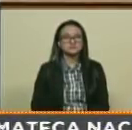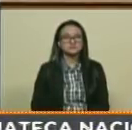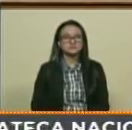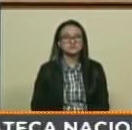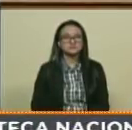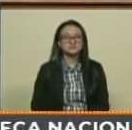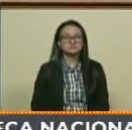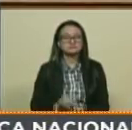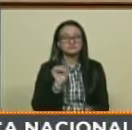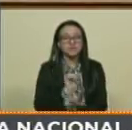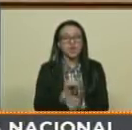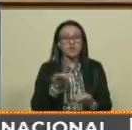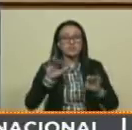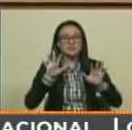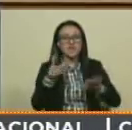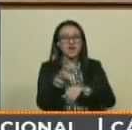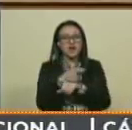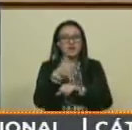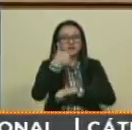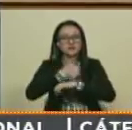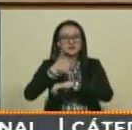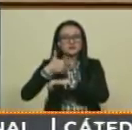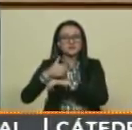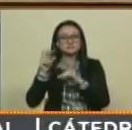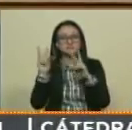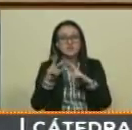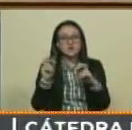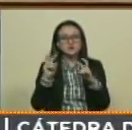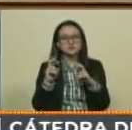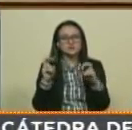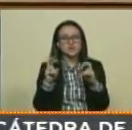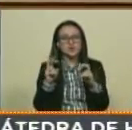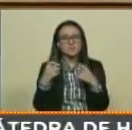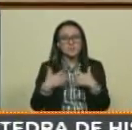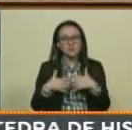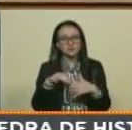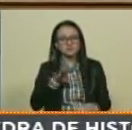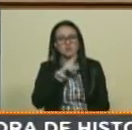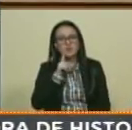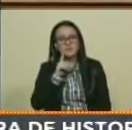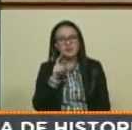fueron detenidos 10 gerentes de la Dirección Ejecutiva de Exploración y Producción